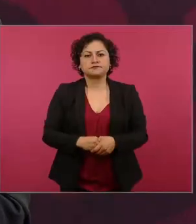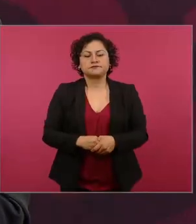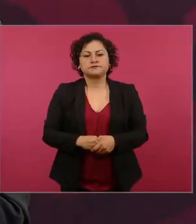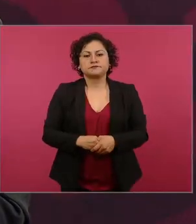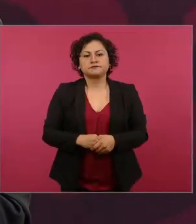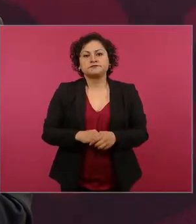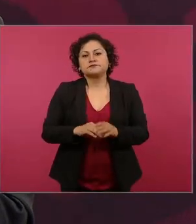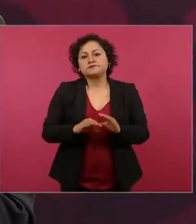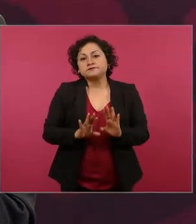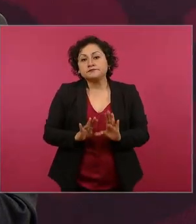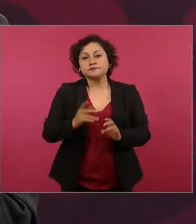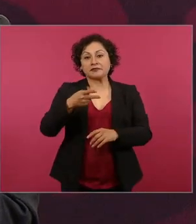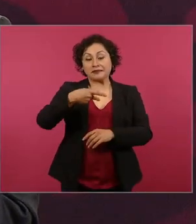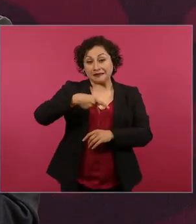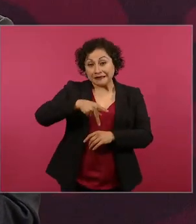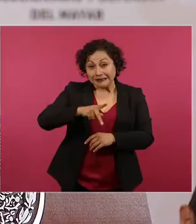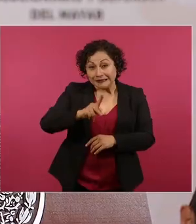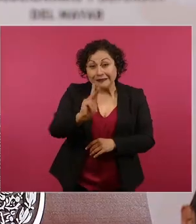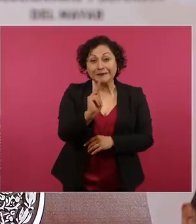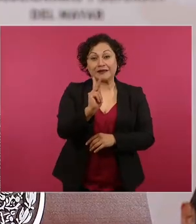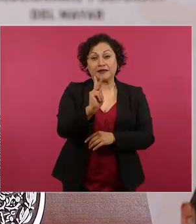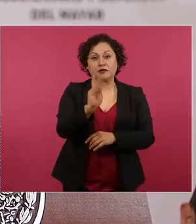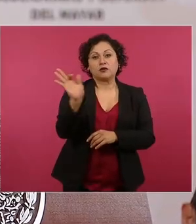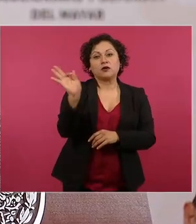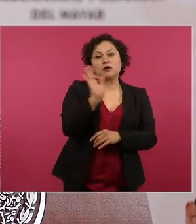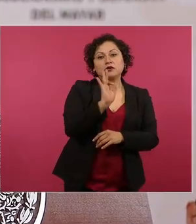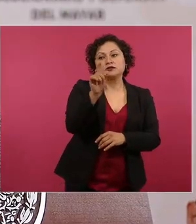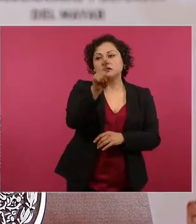Si son deshonestos,